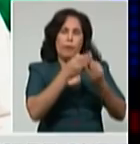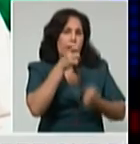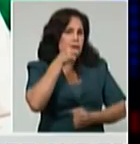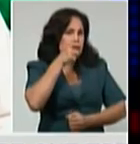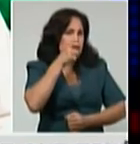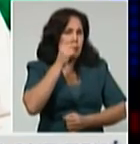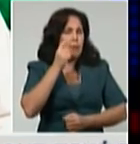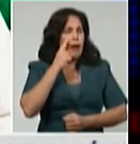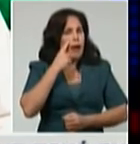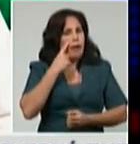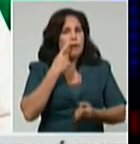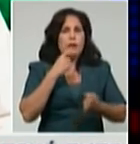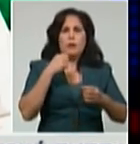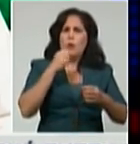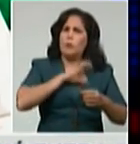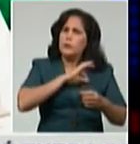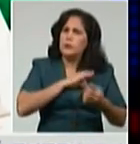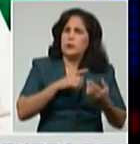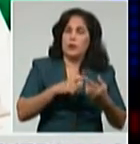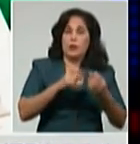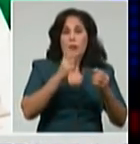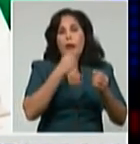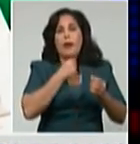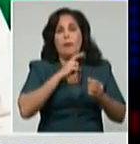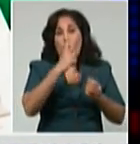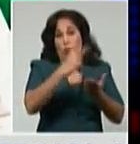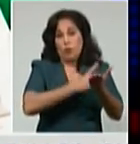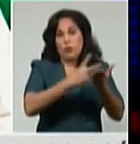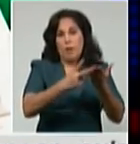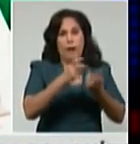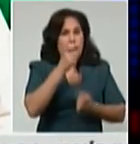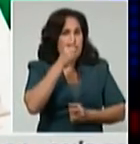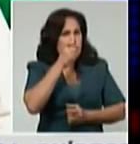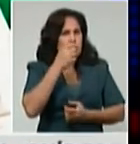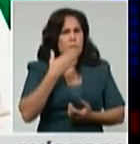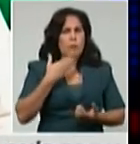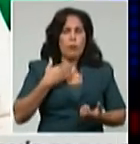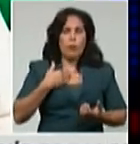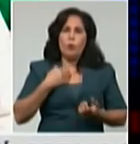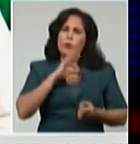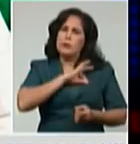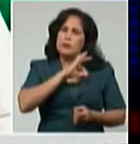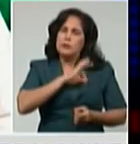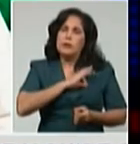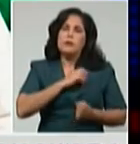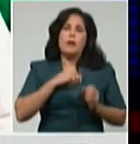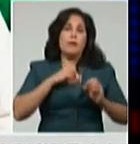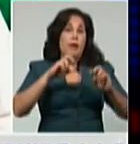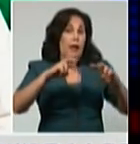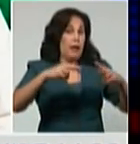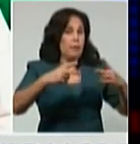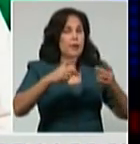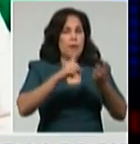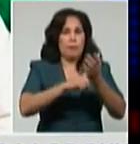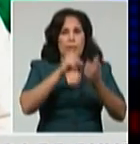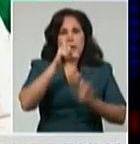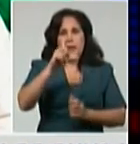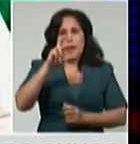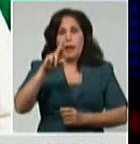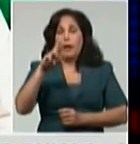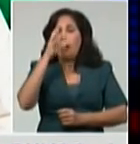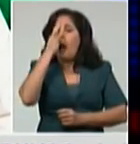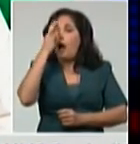sigue durante un periodo de tiempo para ver su evolución y se repite el PCR en algunos